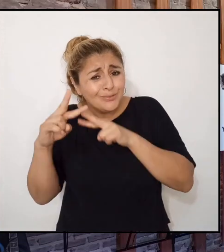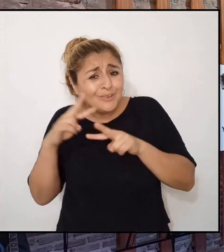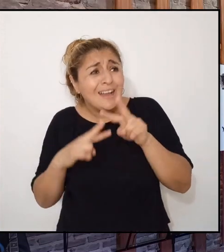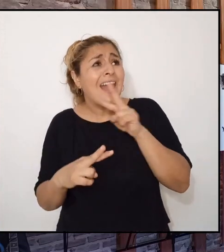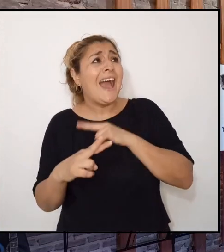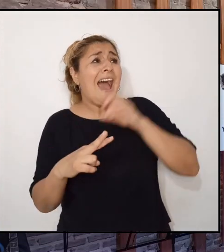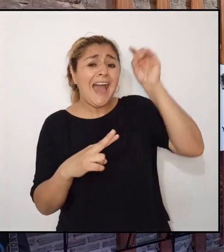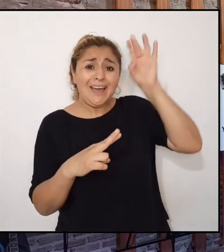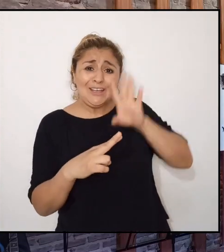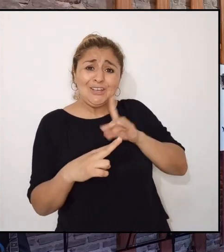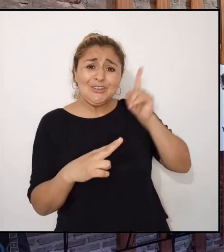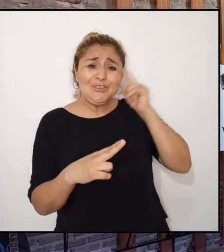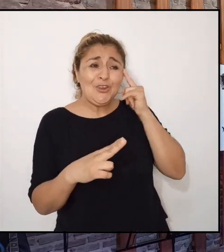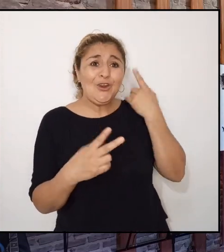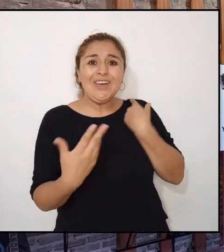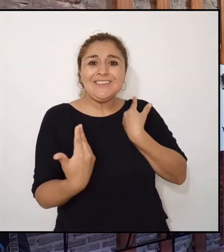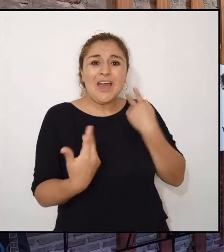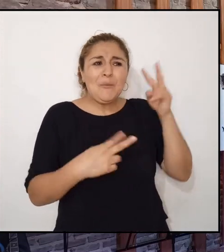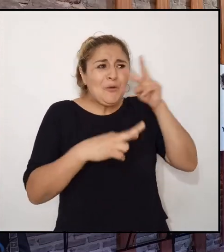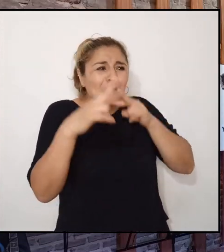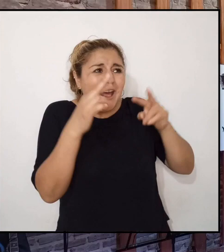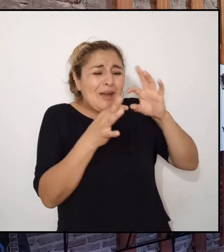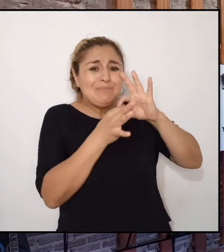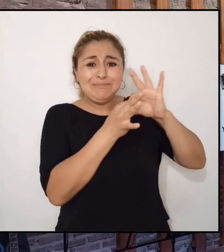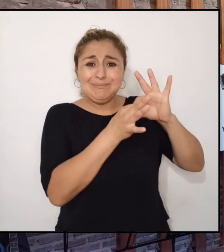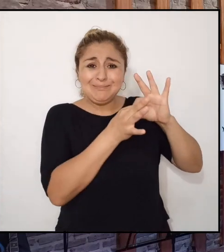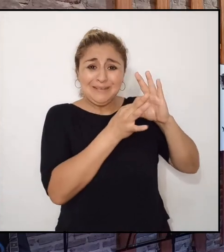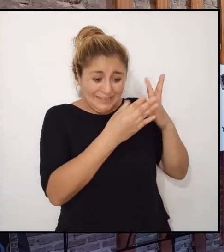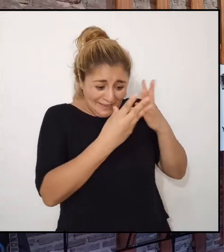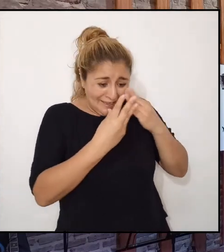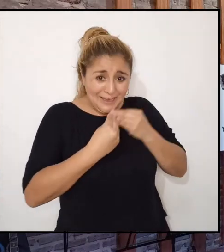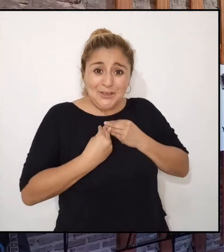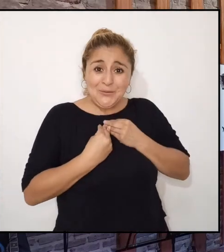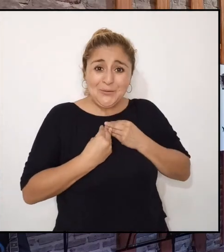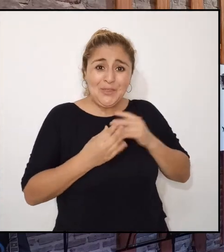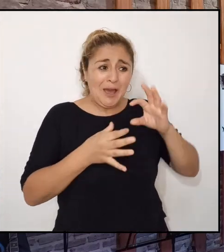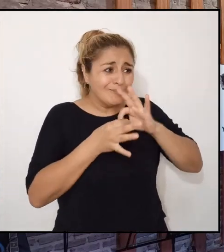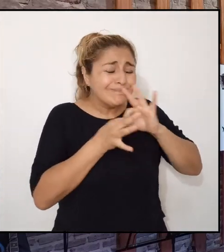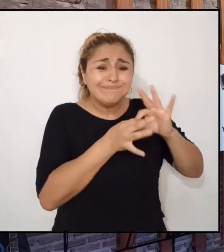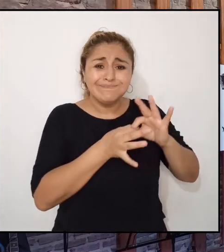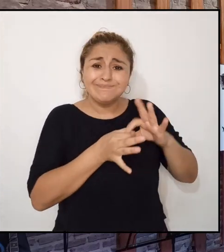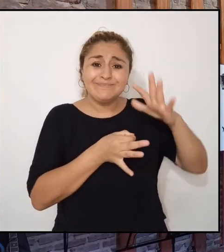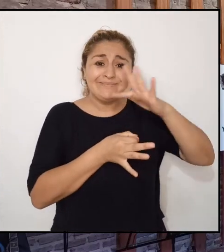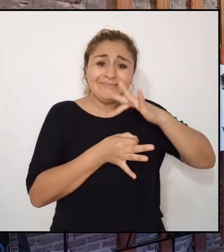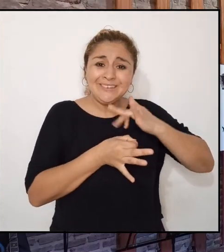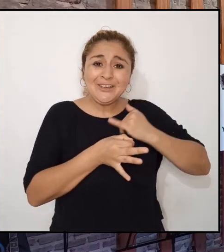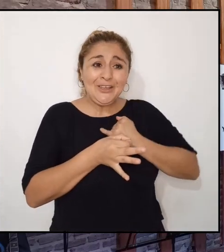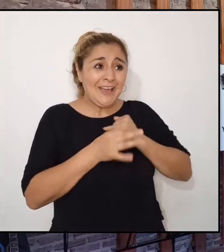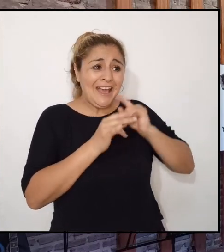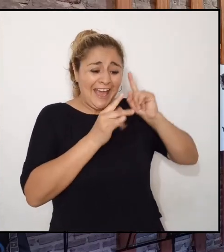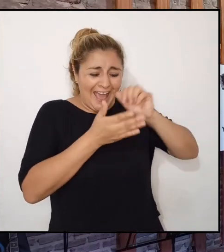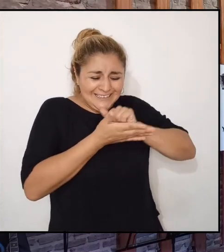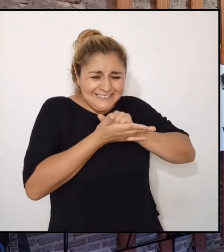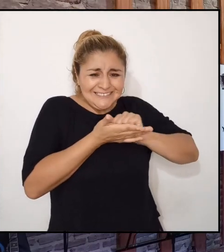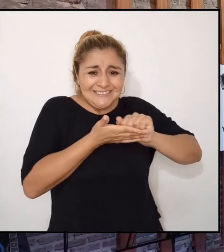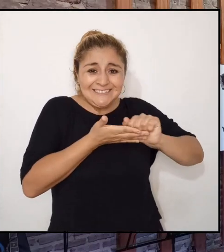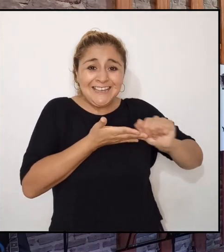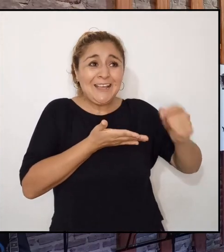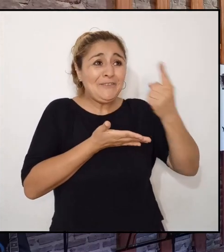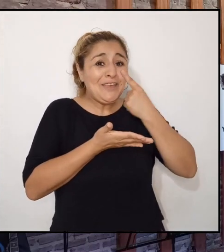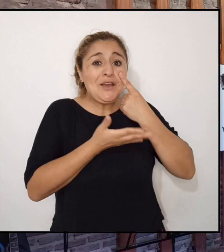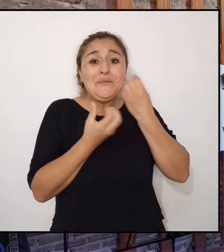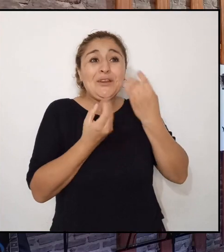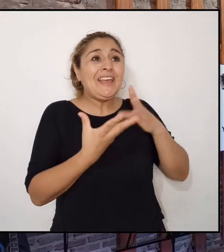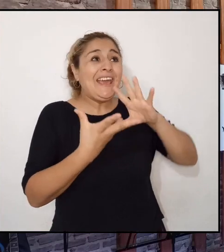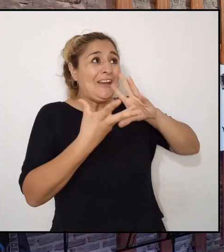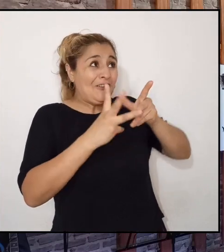Consagración. Santidad. Ah, hay que ser santo, pastor, porque la verdad es que tan santo no soy. Bueno, yo tampoco. Y